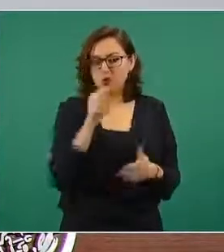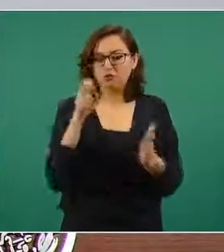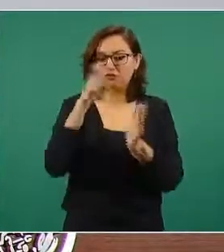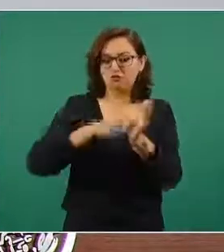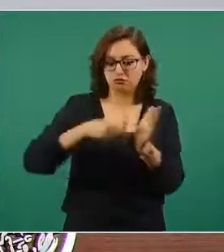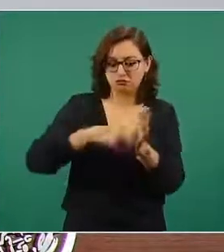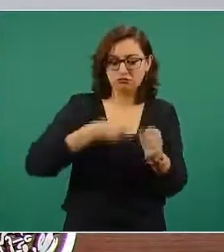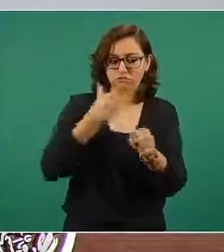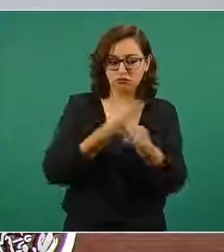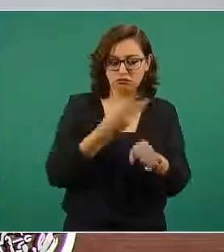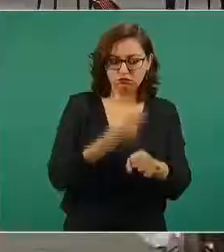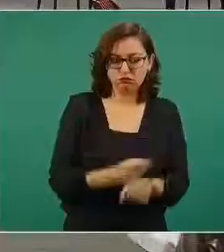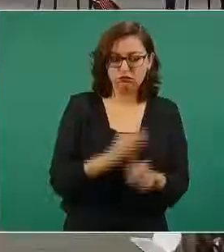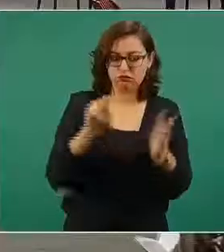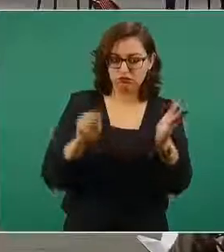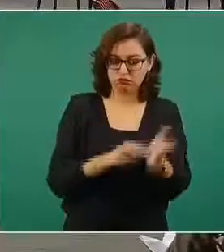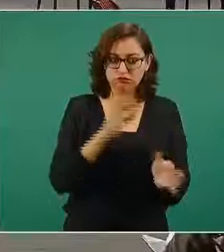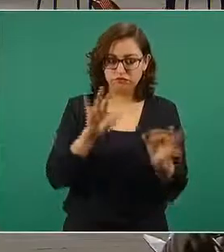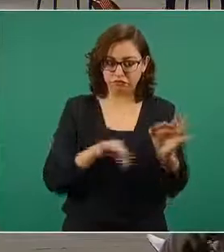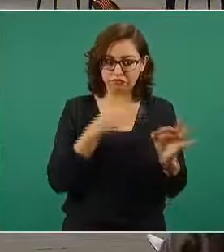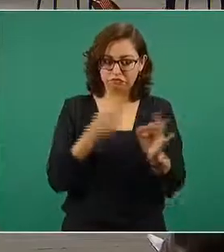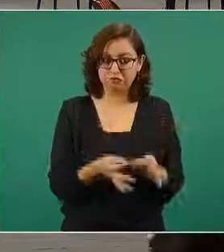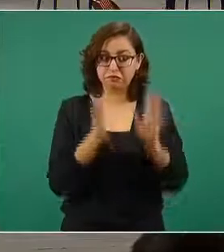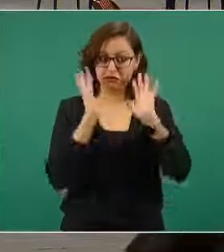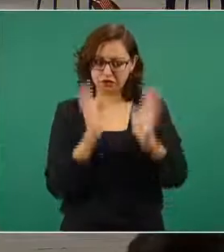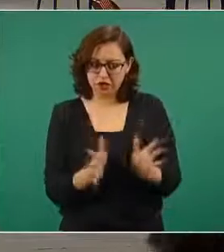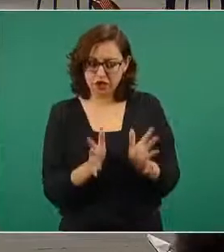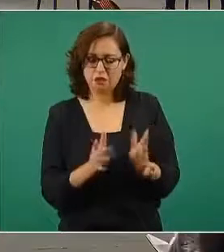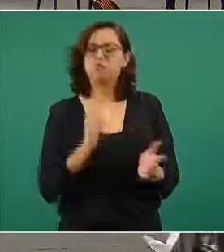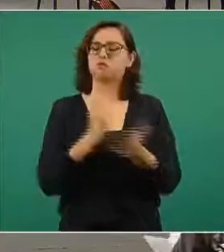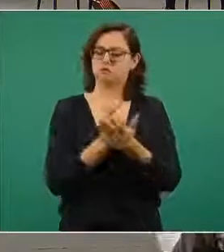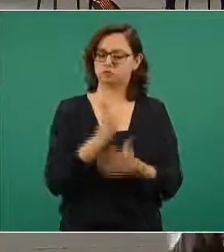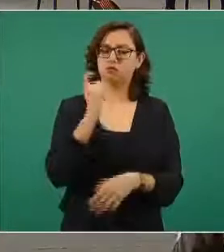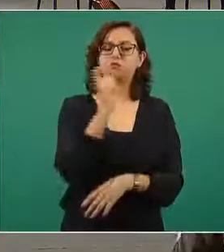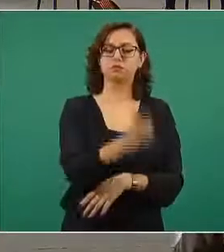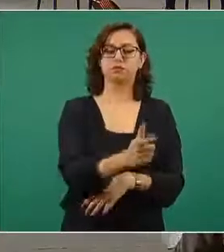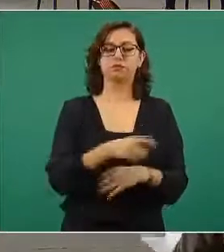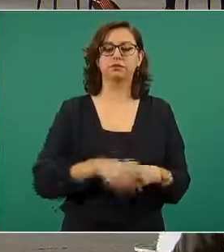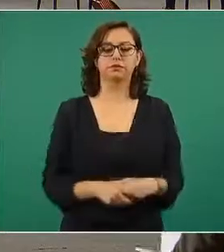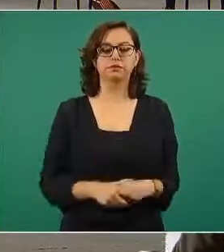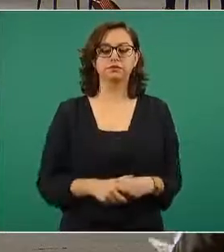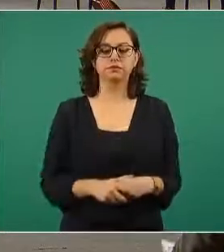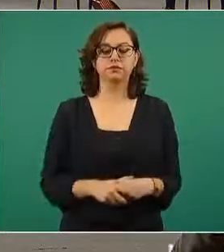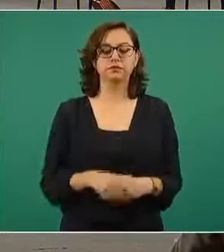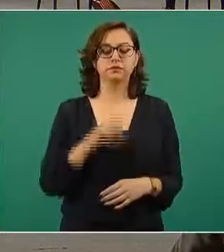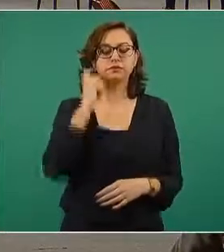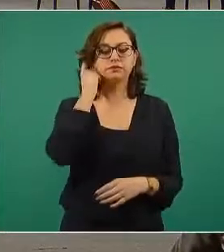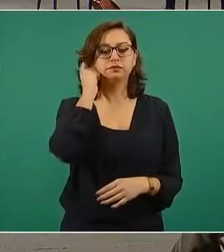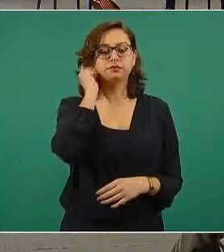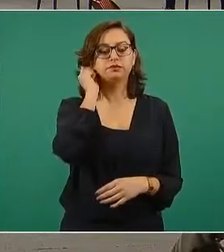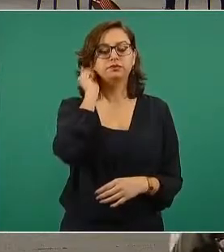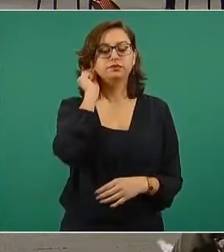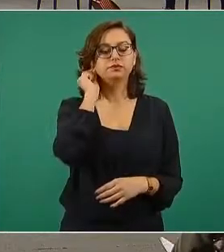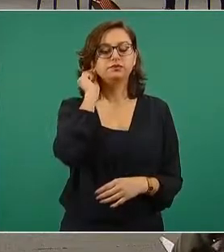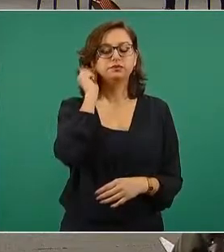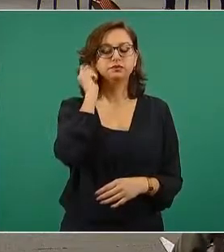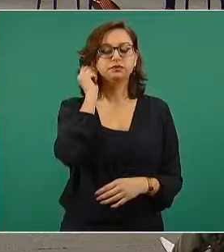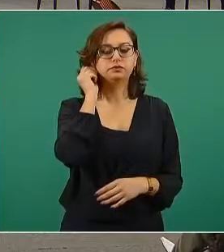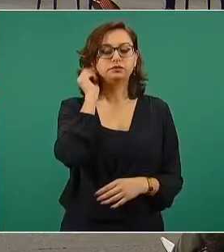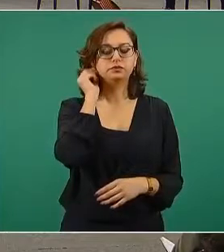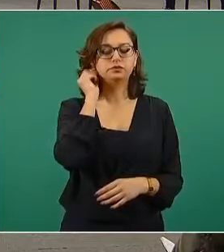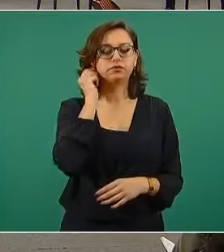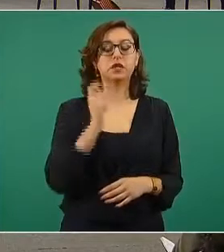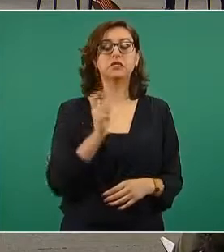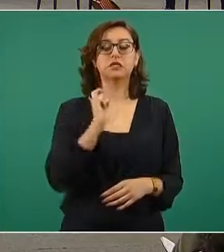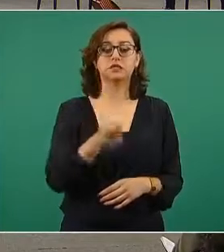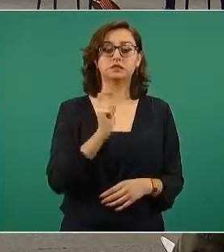para ya determinar ahí bien cuánto se va a pagar. Entonces, digamos, están suspendidos ahorita